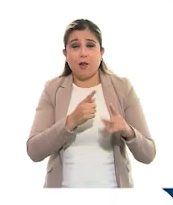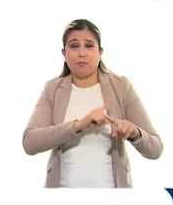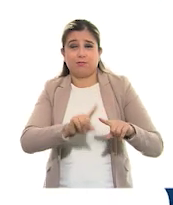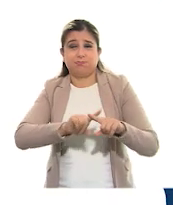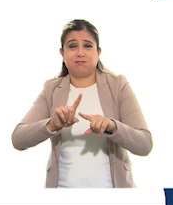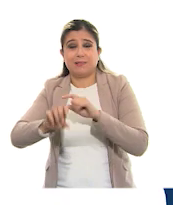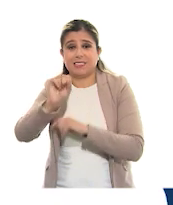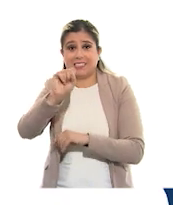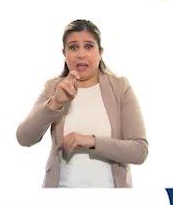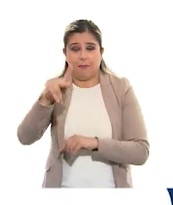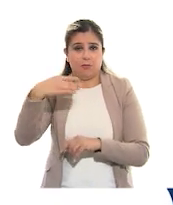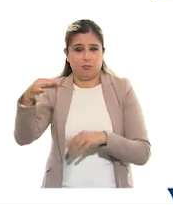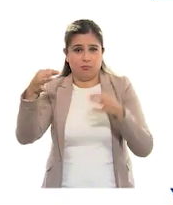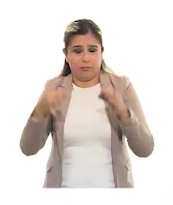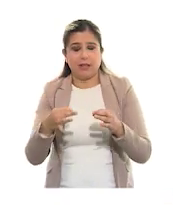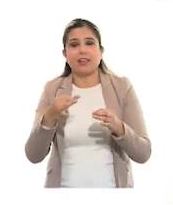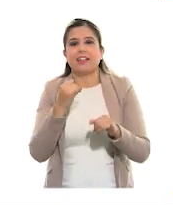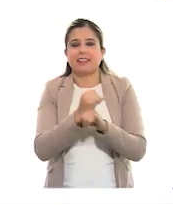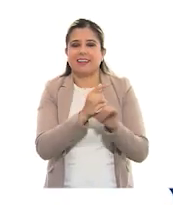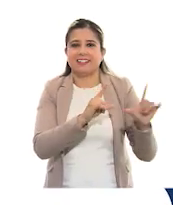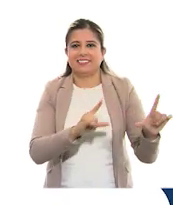en la página